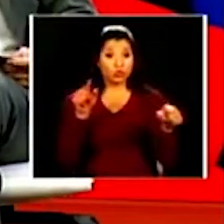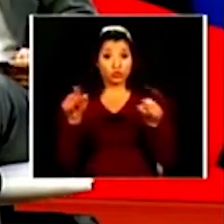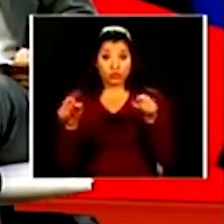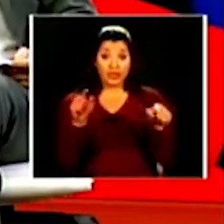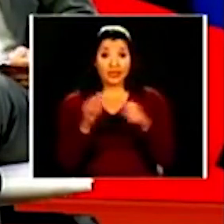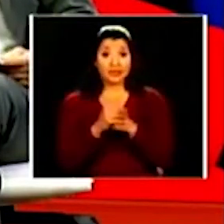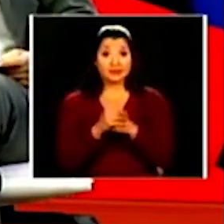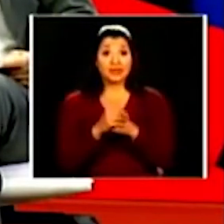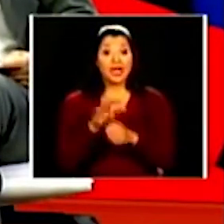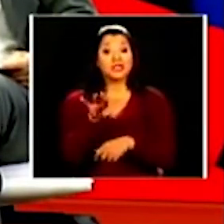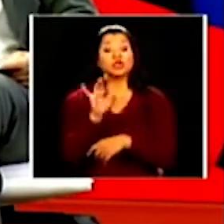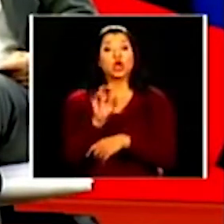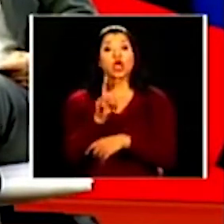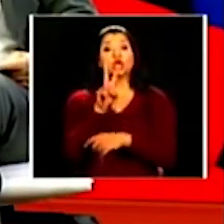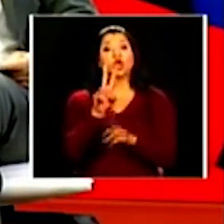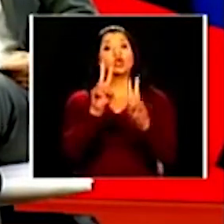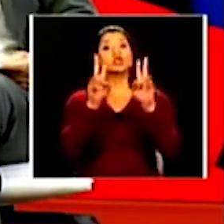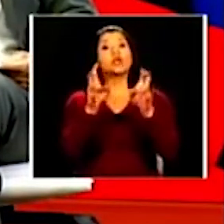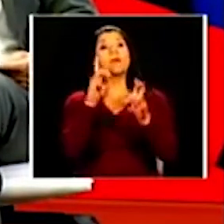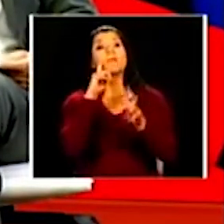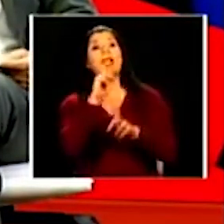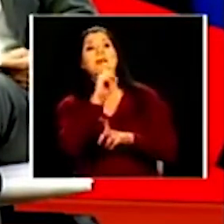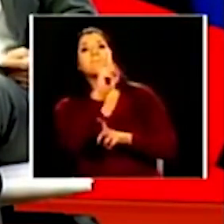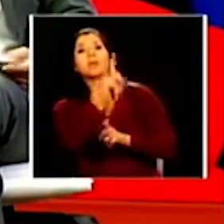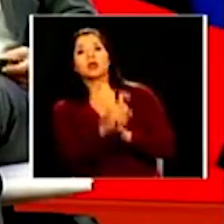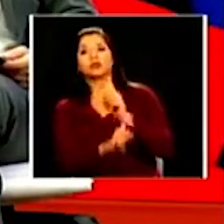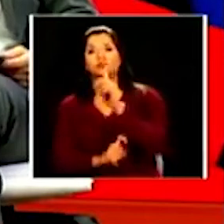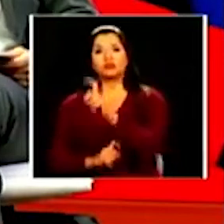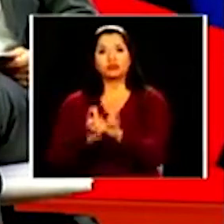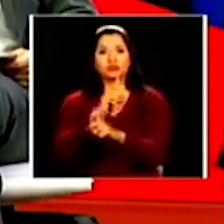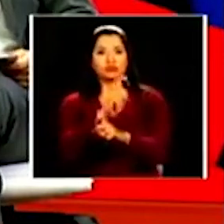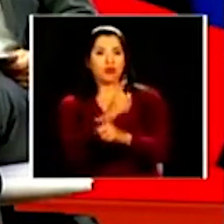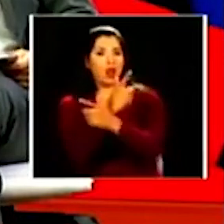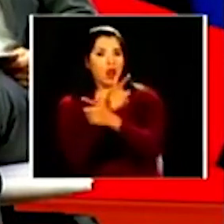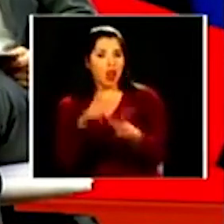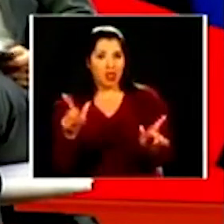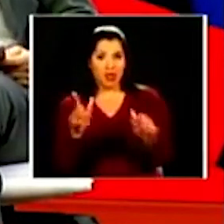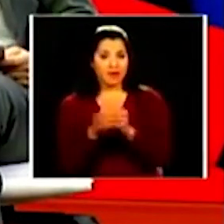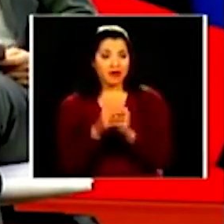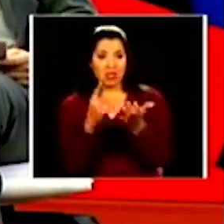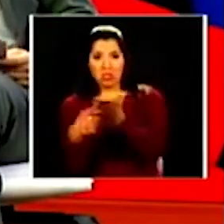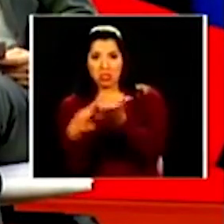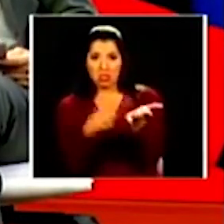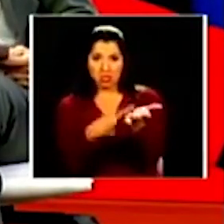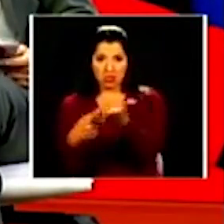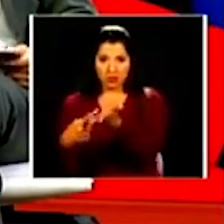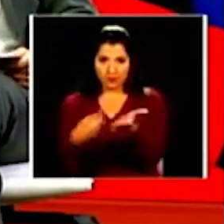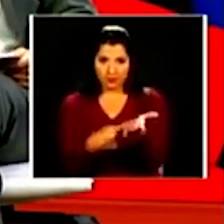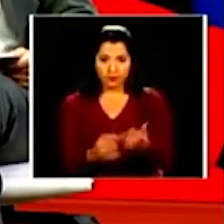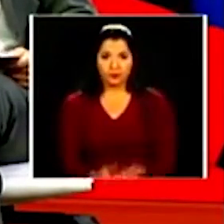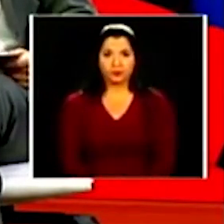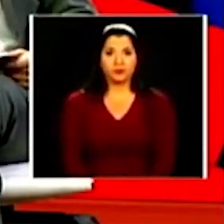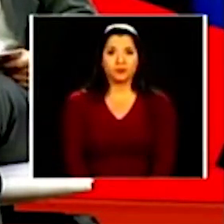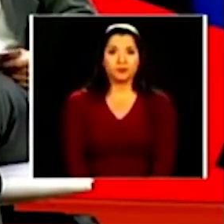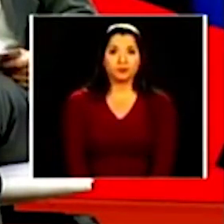escogerán 2 temas para preguntarse libremente y debatir entre ustedes.